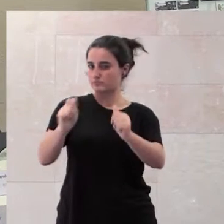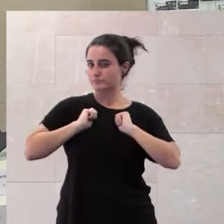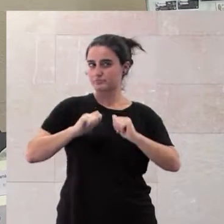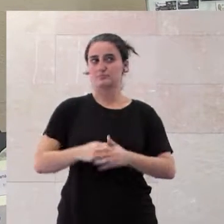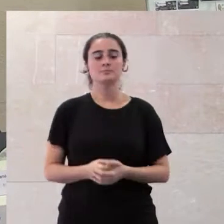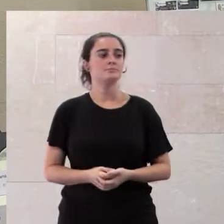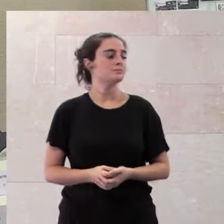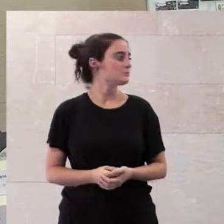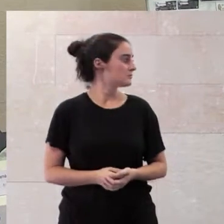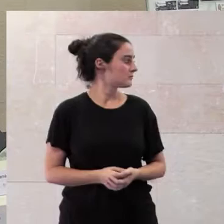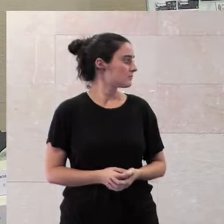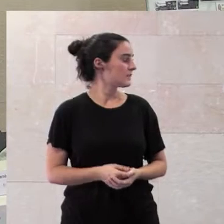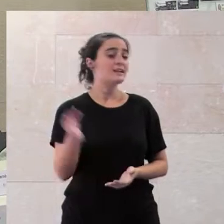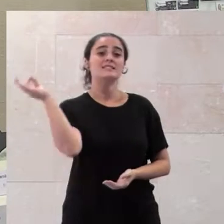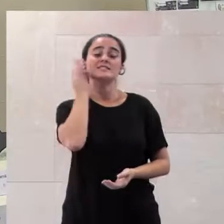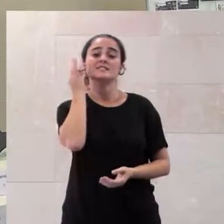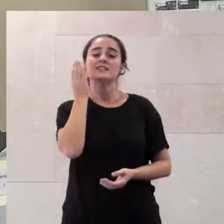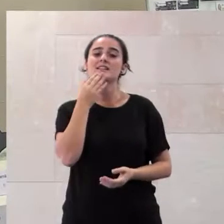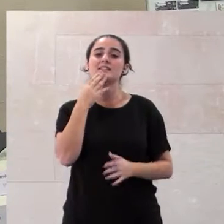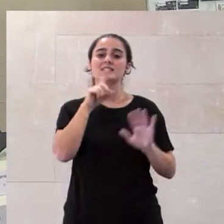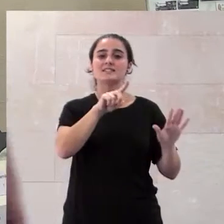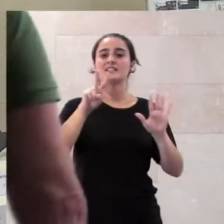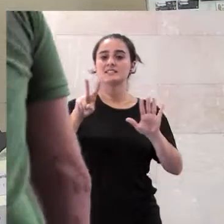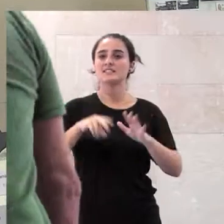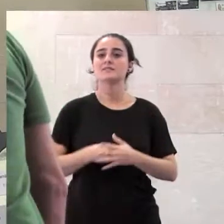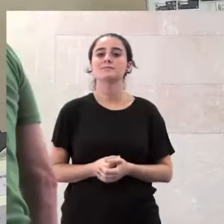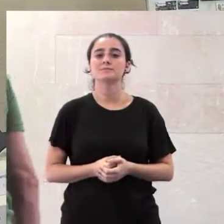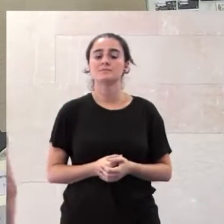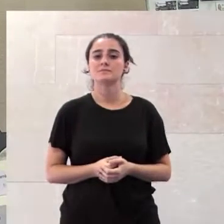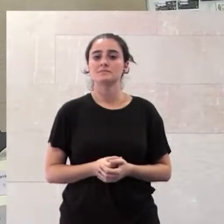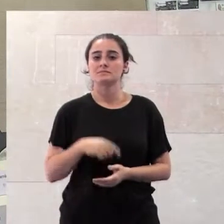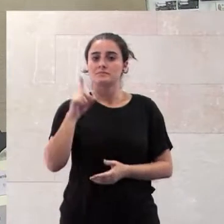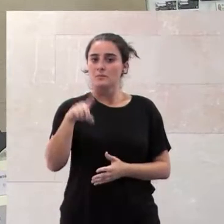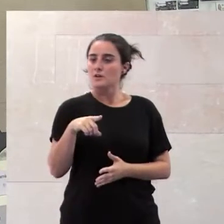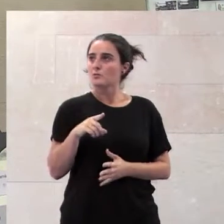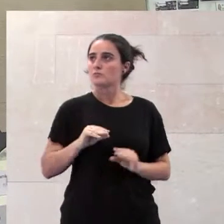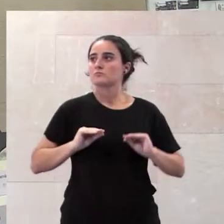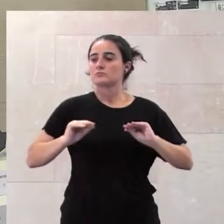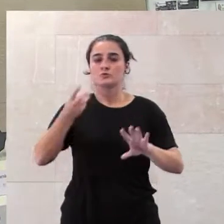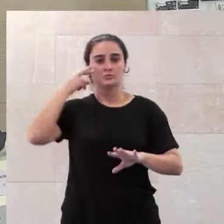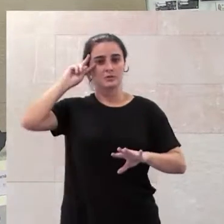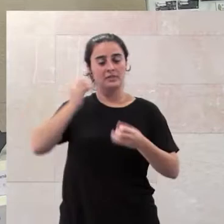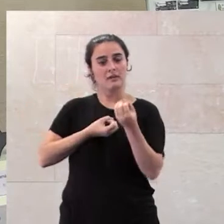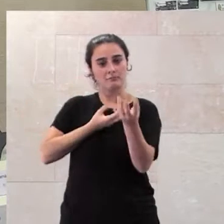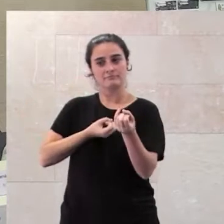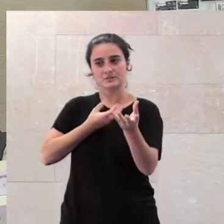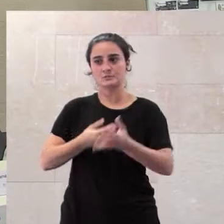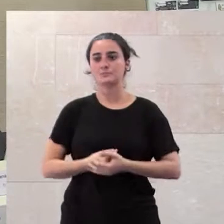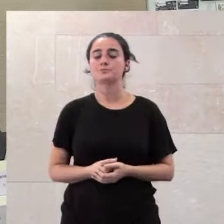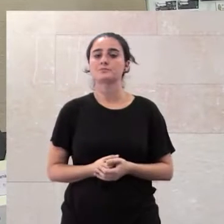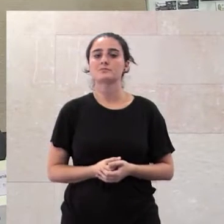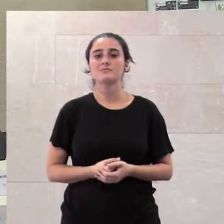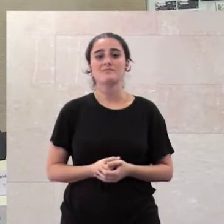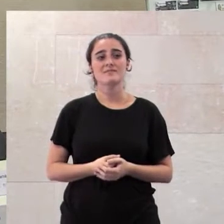Y la señora de Ermua, de 67 años, pues también cuenta sus experiencias. Porque, claro,